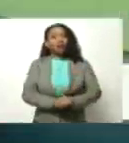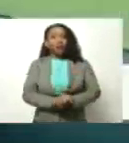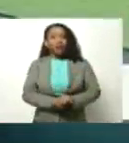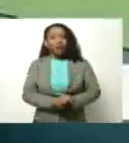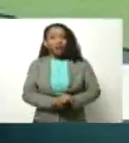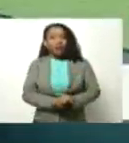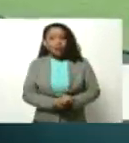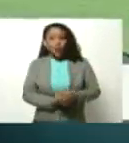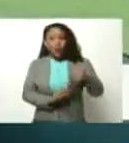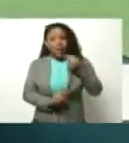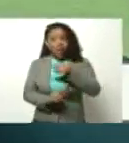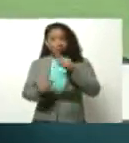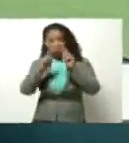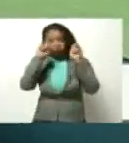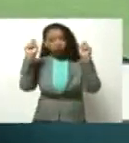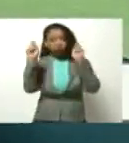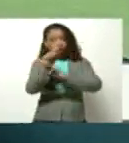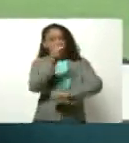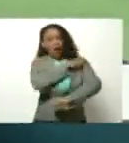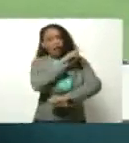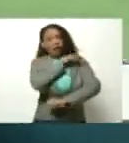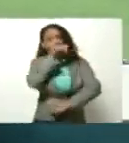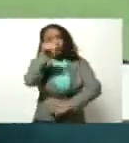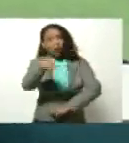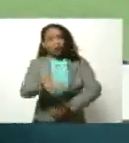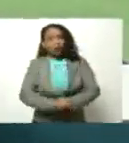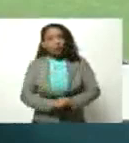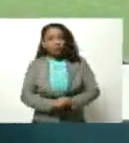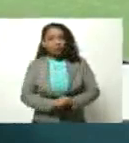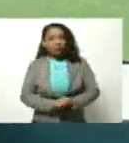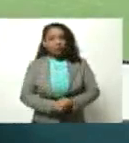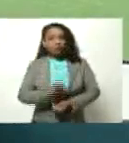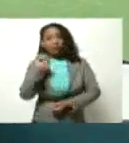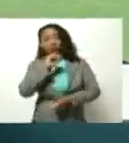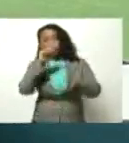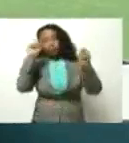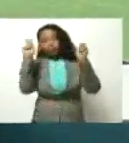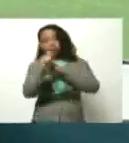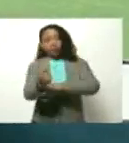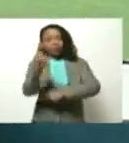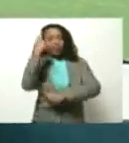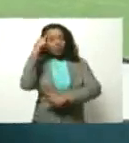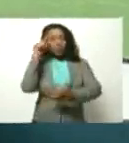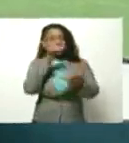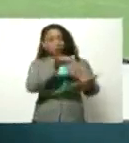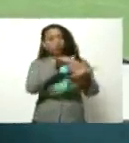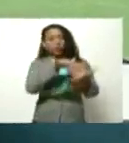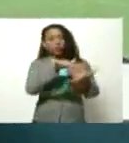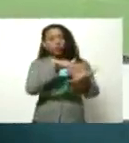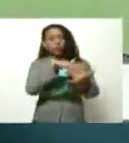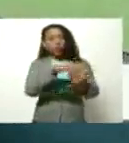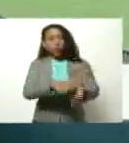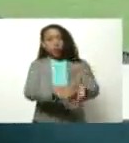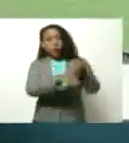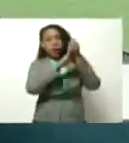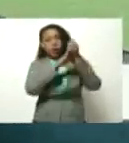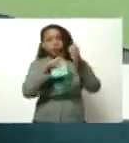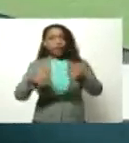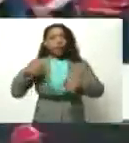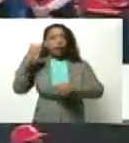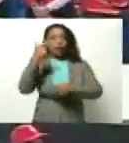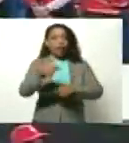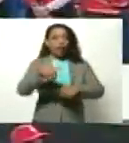Y eso convertirá al jefe de hoy si se convierte en el primero en la batalla en los líderes de mañana